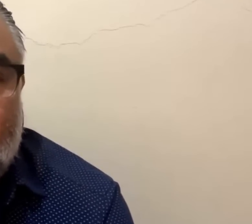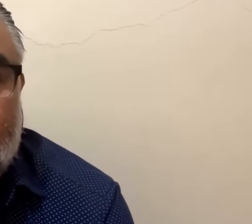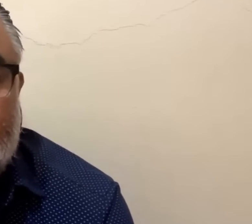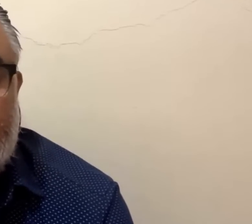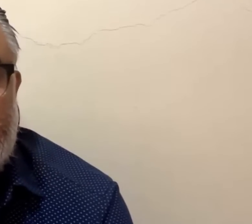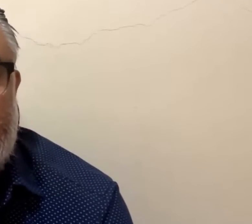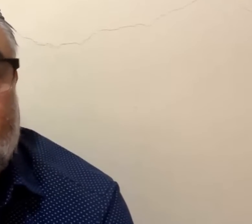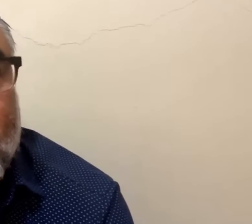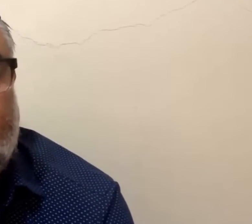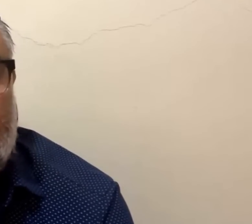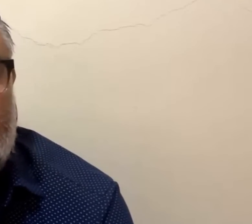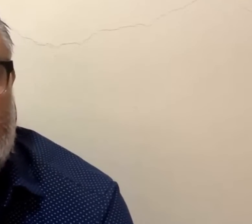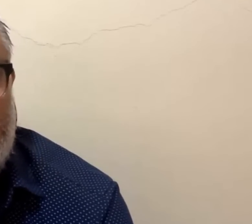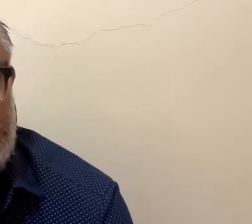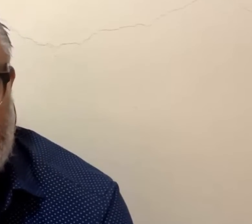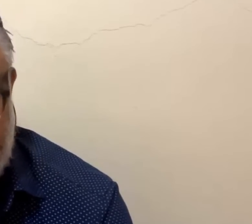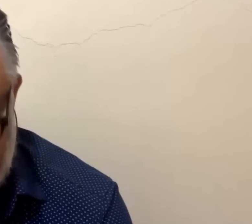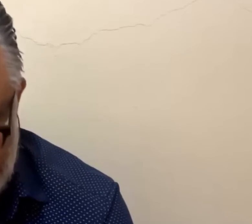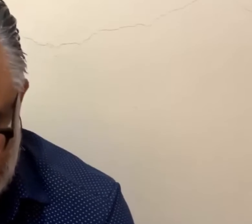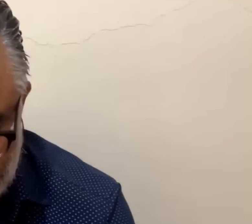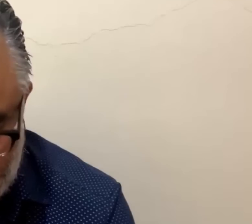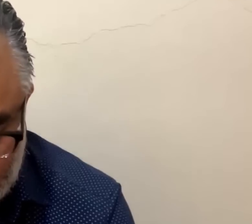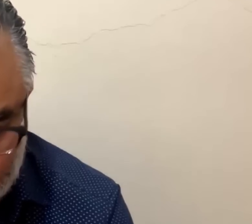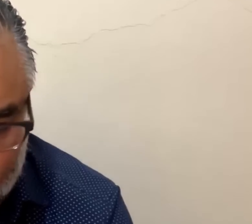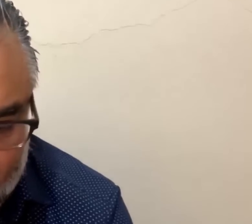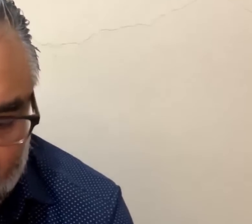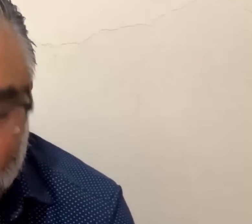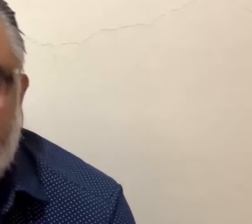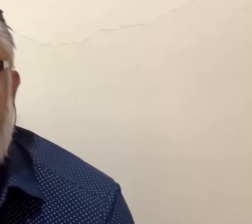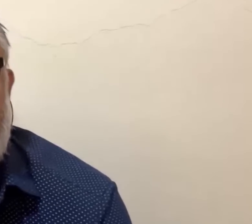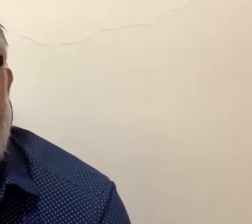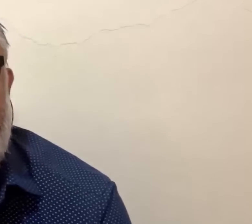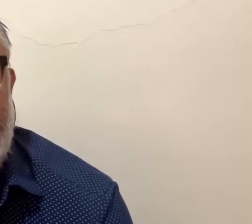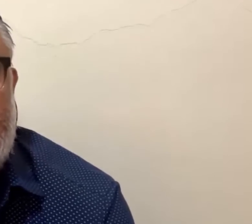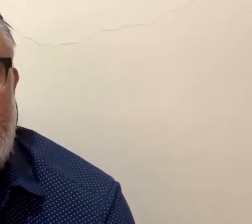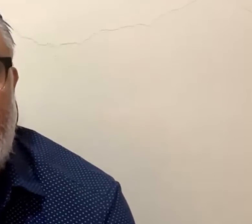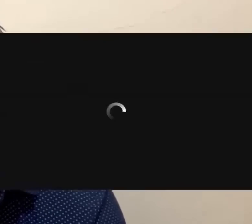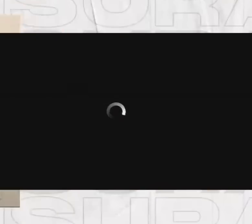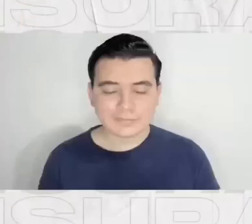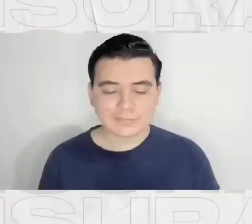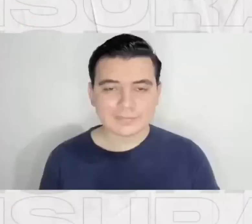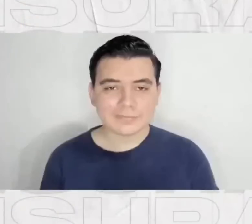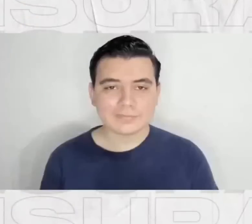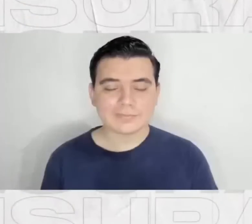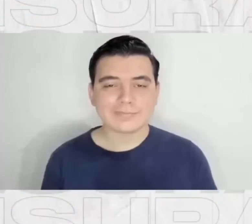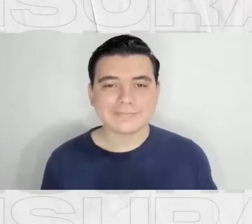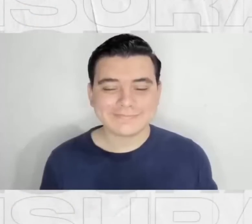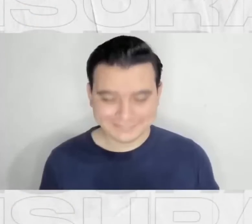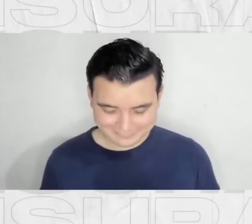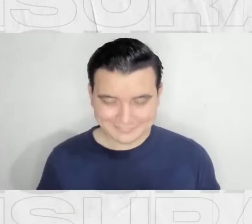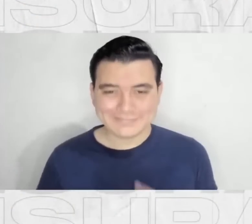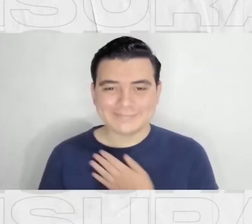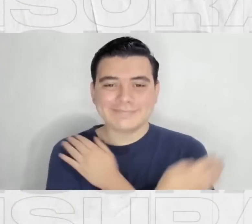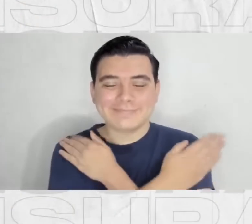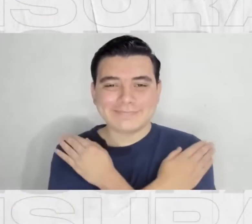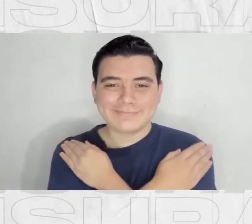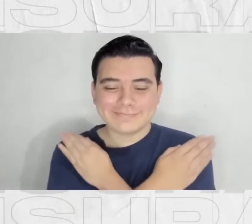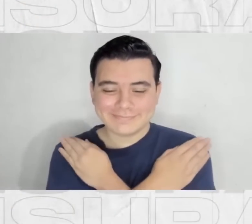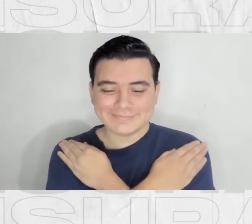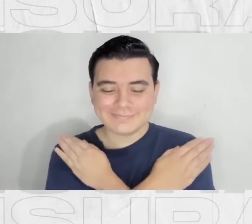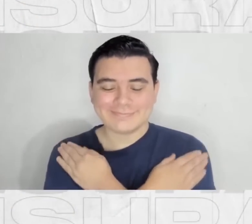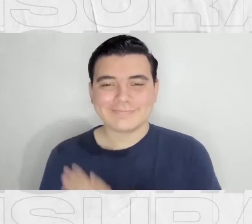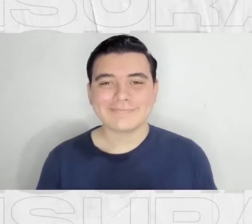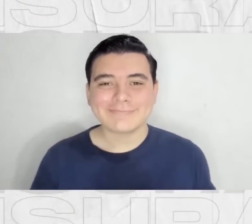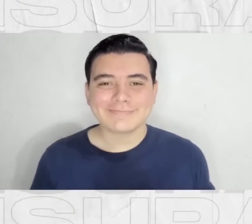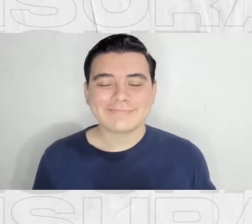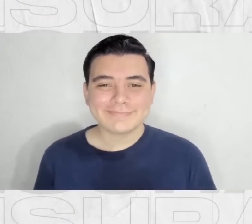y obviamente de sus espacios en YouTube. Te agradezco, Manuel, que nos acompañes,